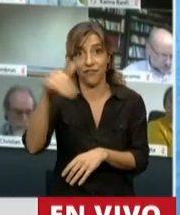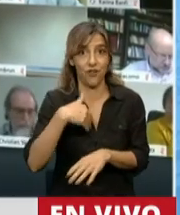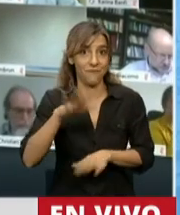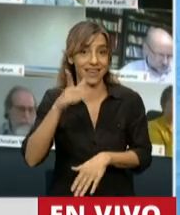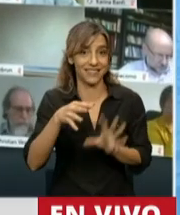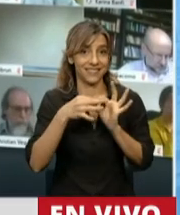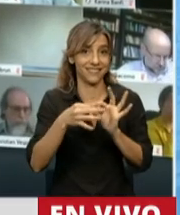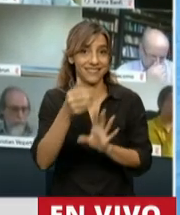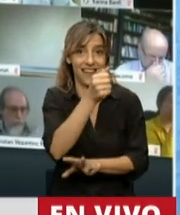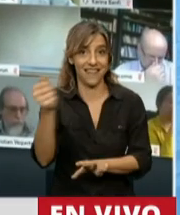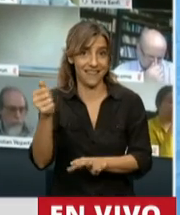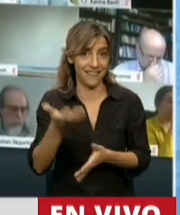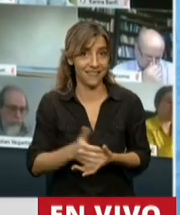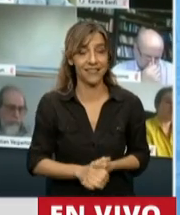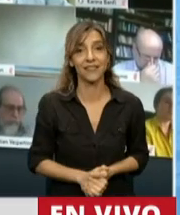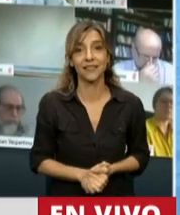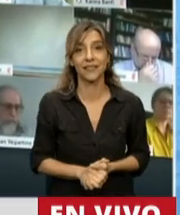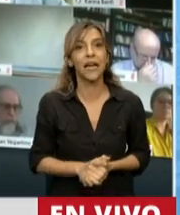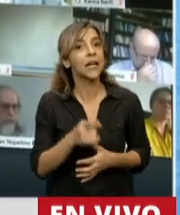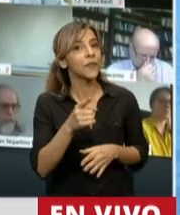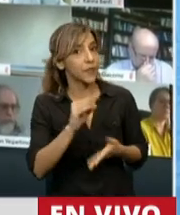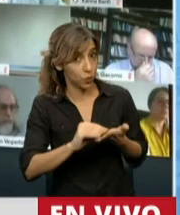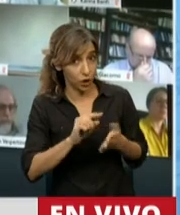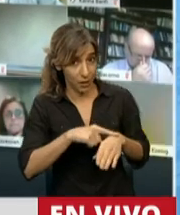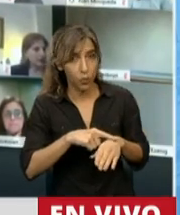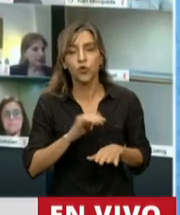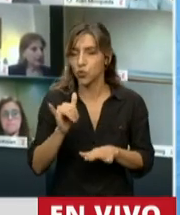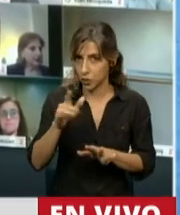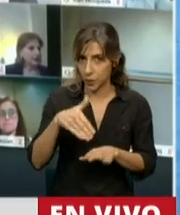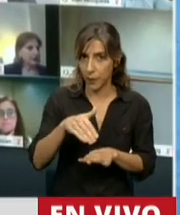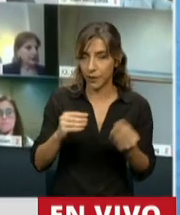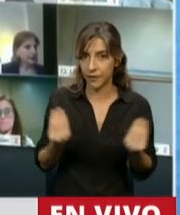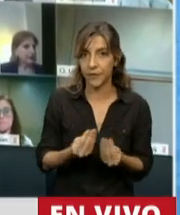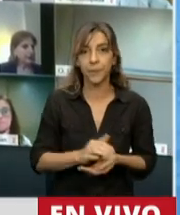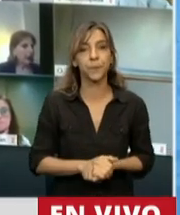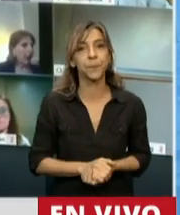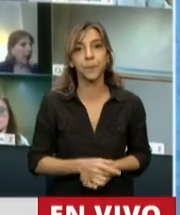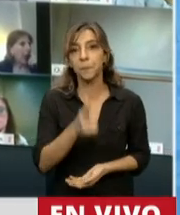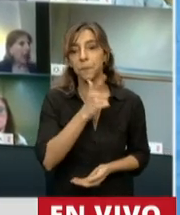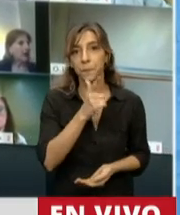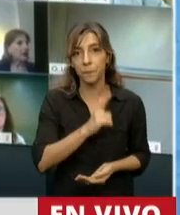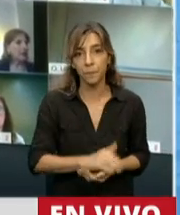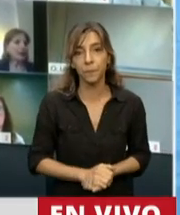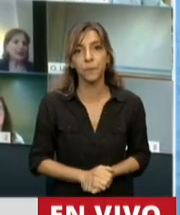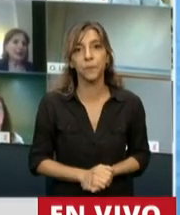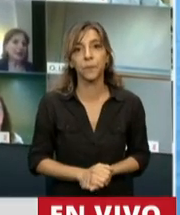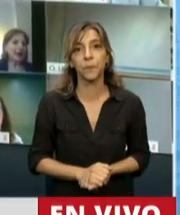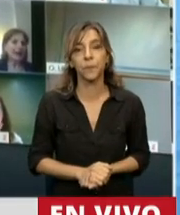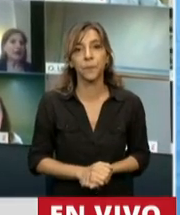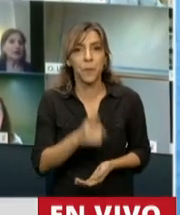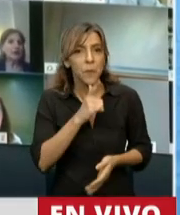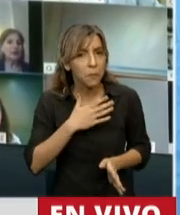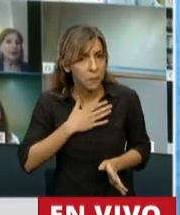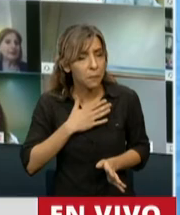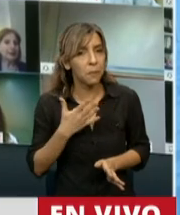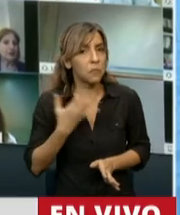redondeando, diputado. Ya termino, señor presidente. Me parece bueno el